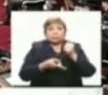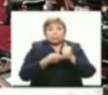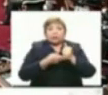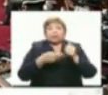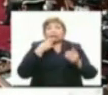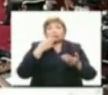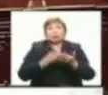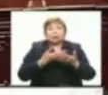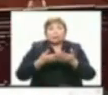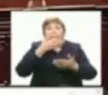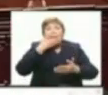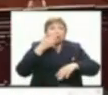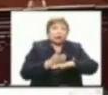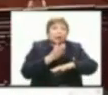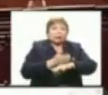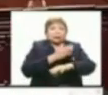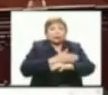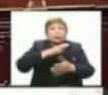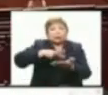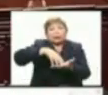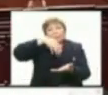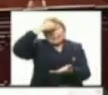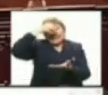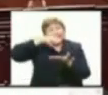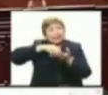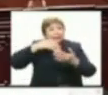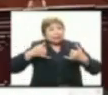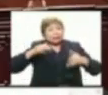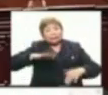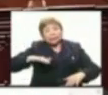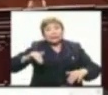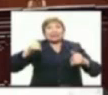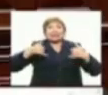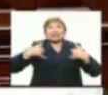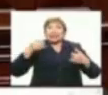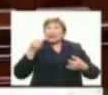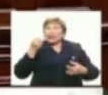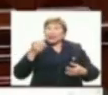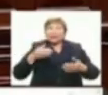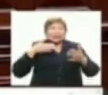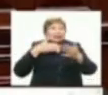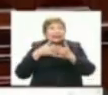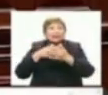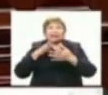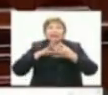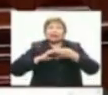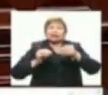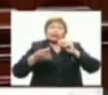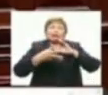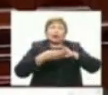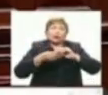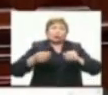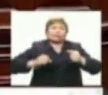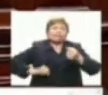Garantizaremos el mejoramiento de los aprendizajes de los niños y jóvenes, reduciendo las brechas históricas a través